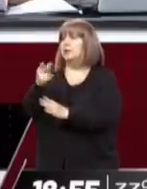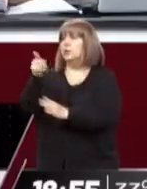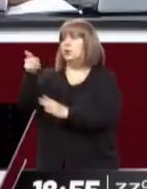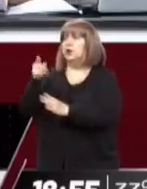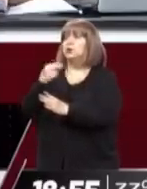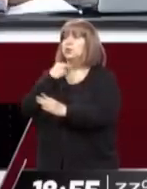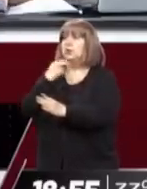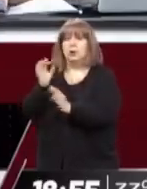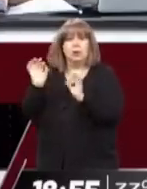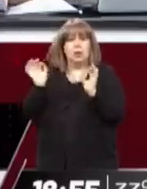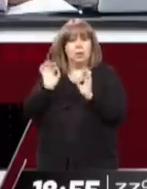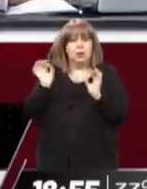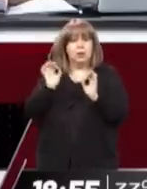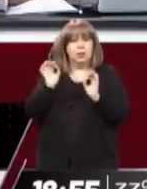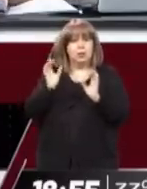este efecto...